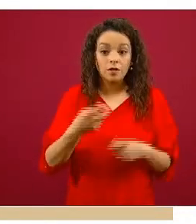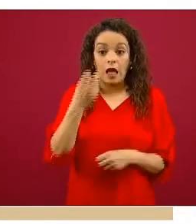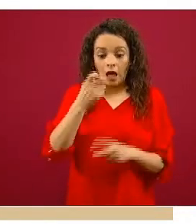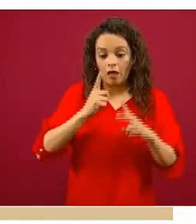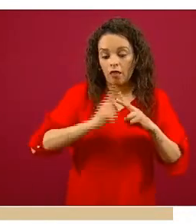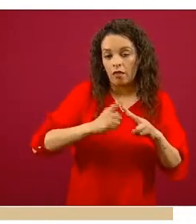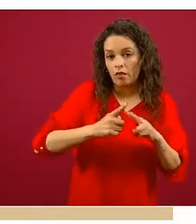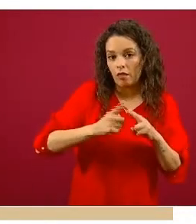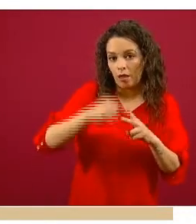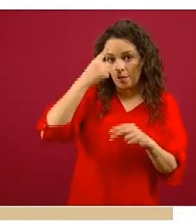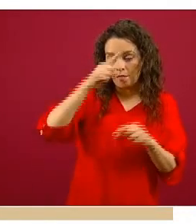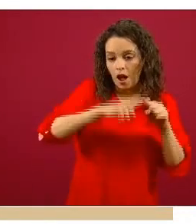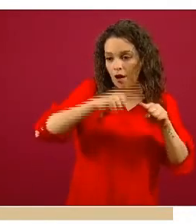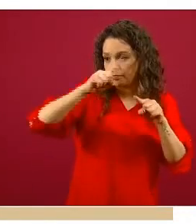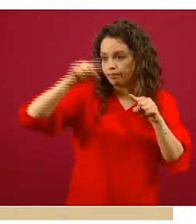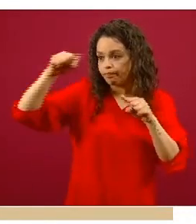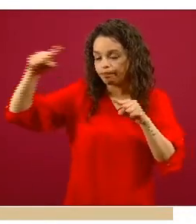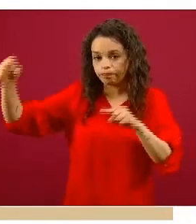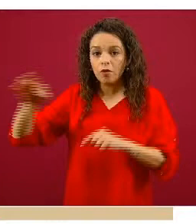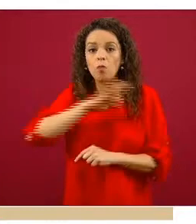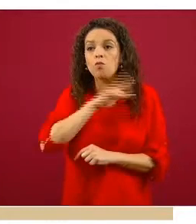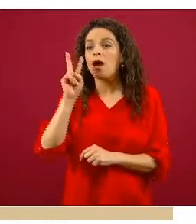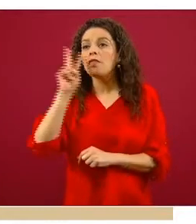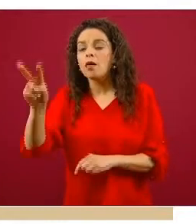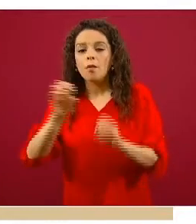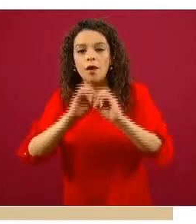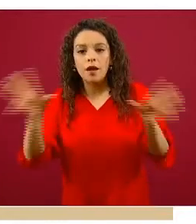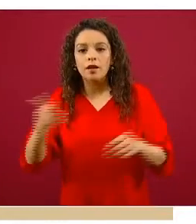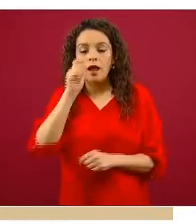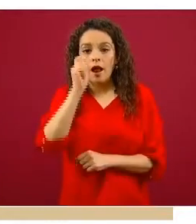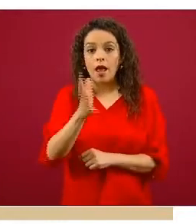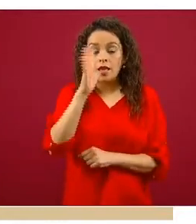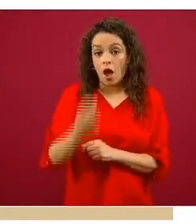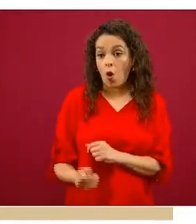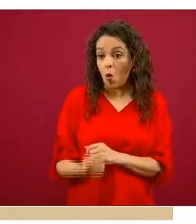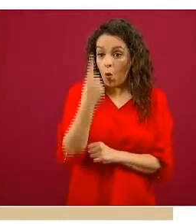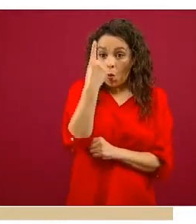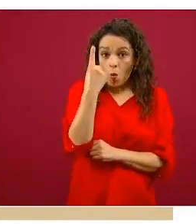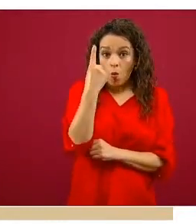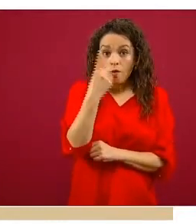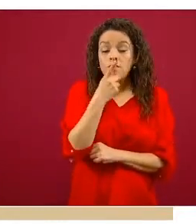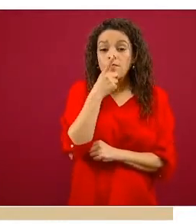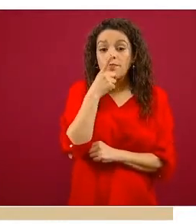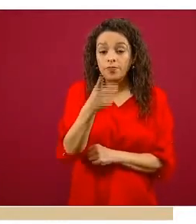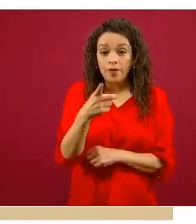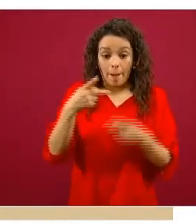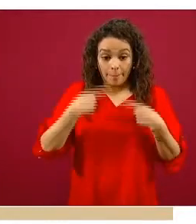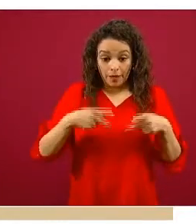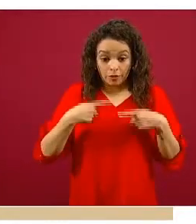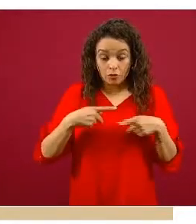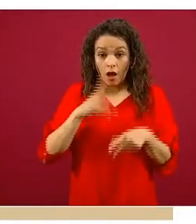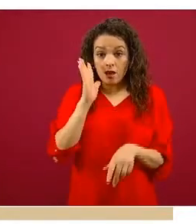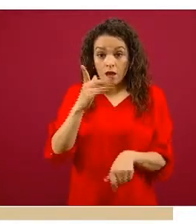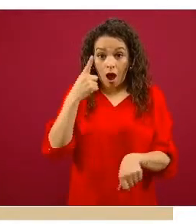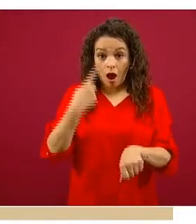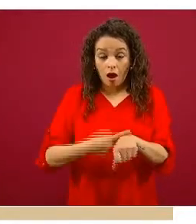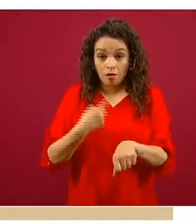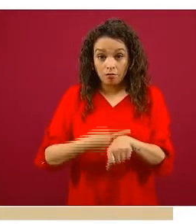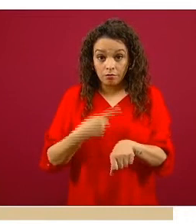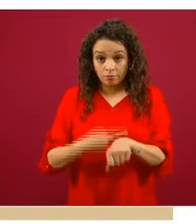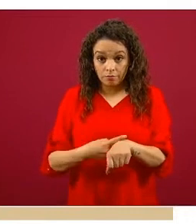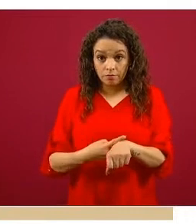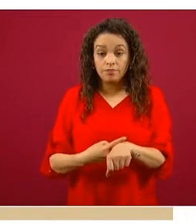escala. Veamos cómo, a partir de que se confirme el primer caso por millón de habitantes para cada uno de los